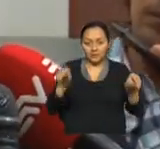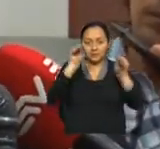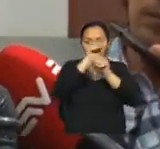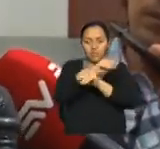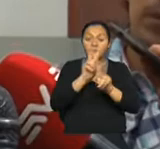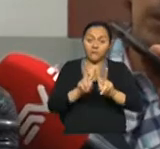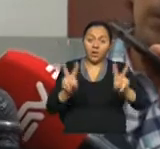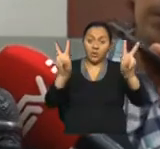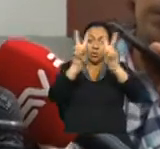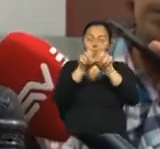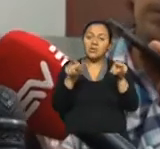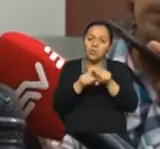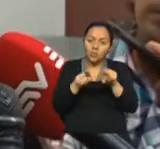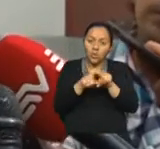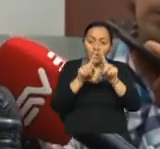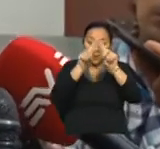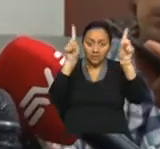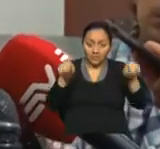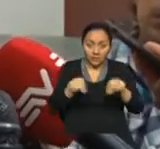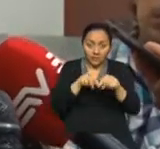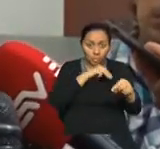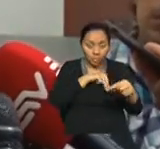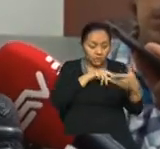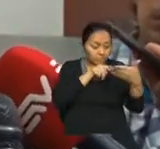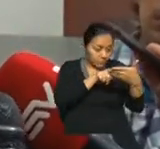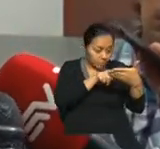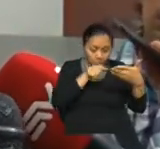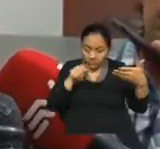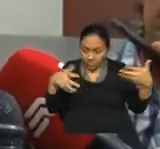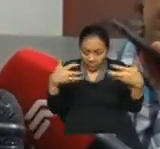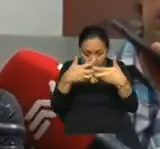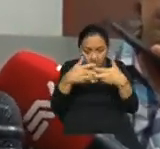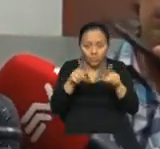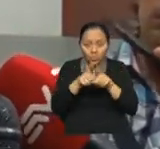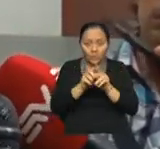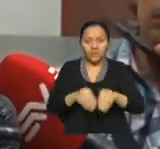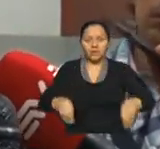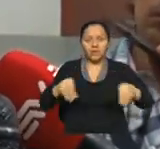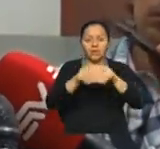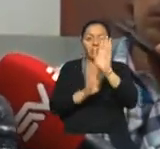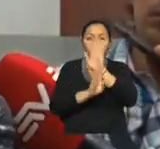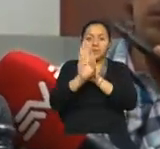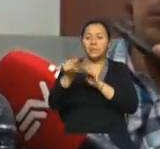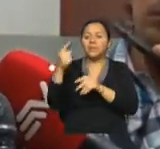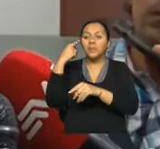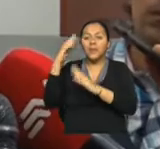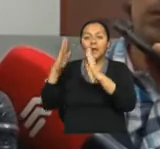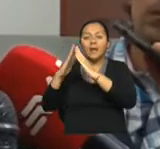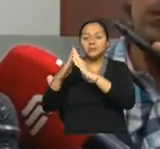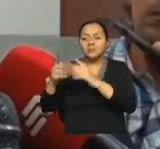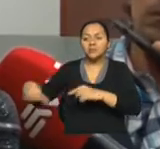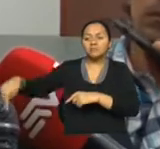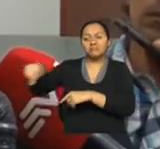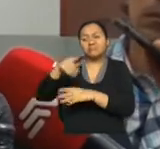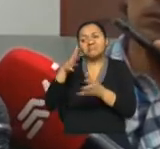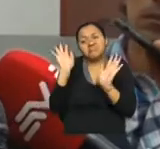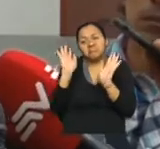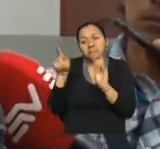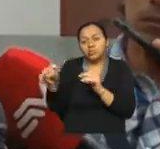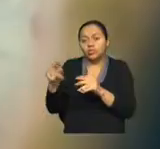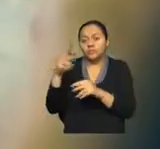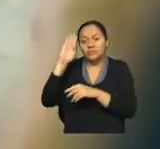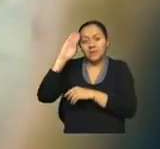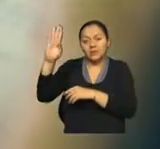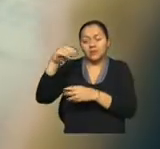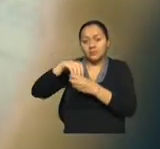precios catastrales de terrenos que pueden servir para el desarrollo de proyectos inmobiliarios de la familia